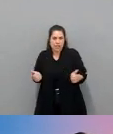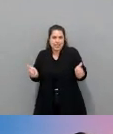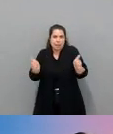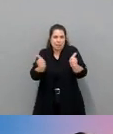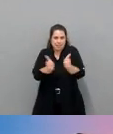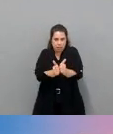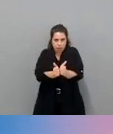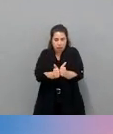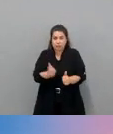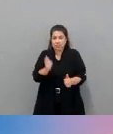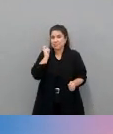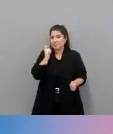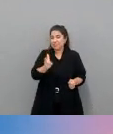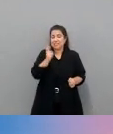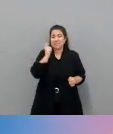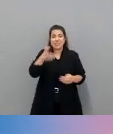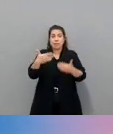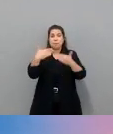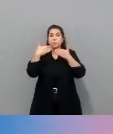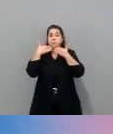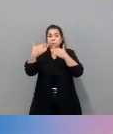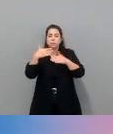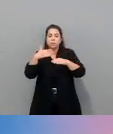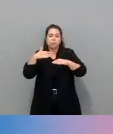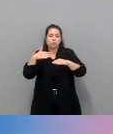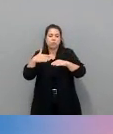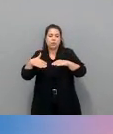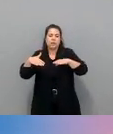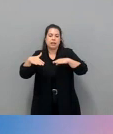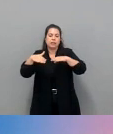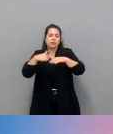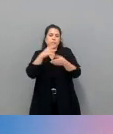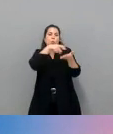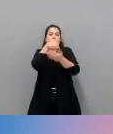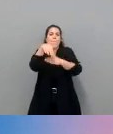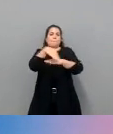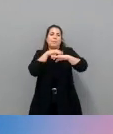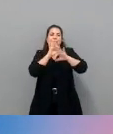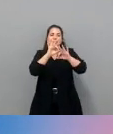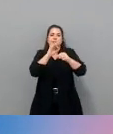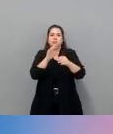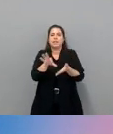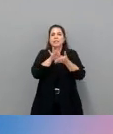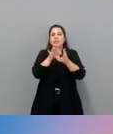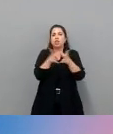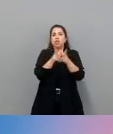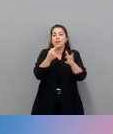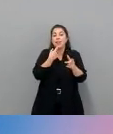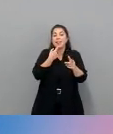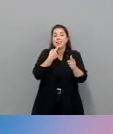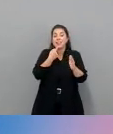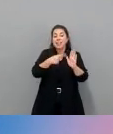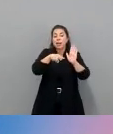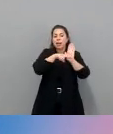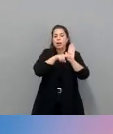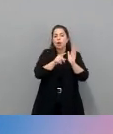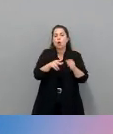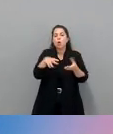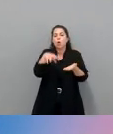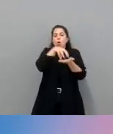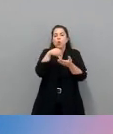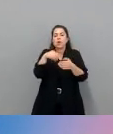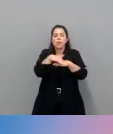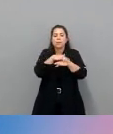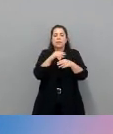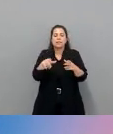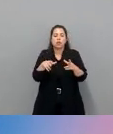Habitualmente a través de las unidades básicas de servicios sociales. Aquí pongo unidades básicas de servicios sociales porque le podemos llamar de muchas